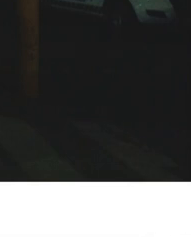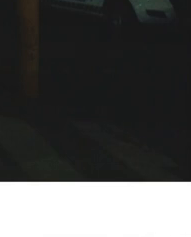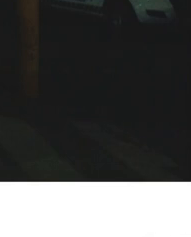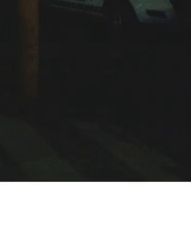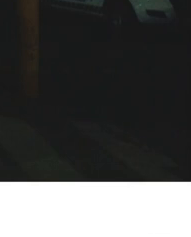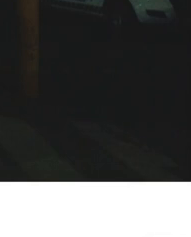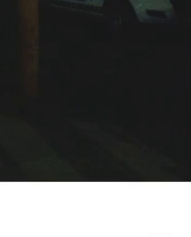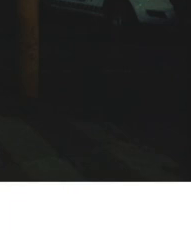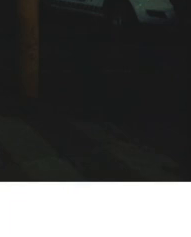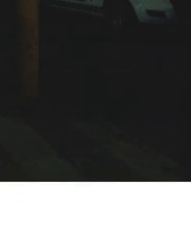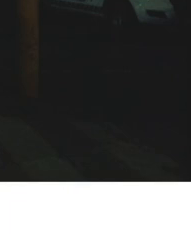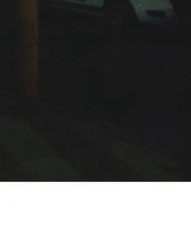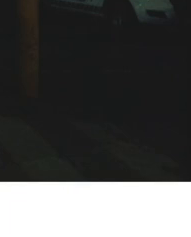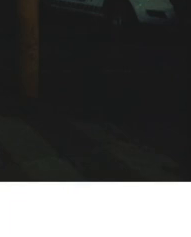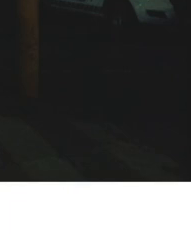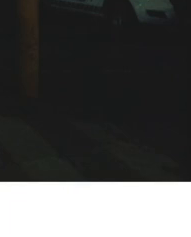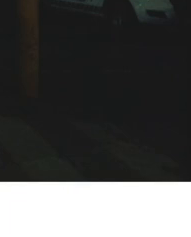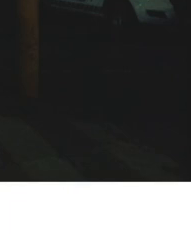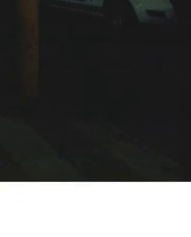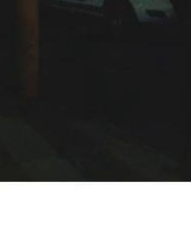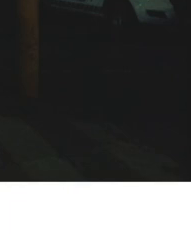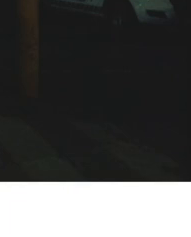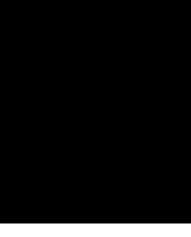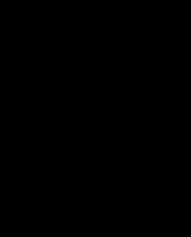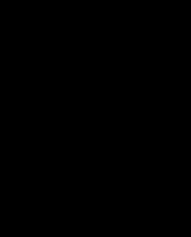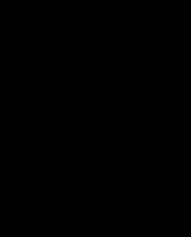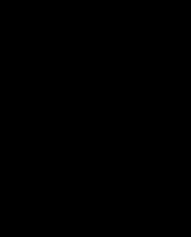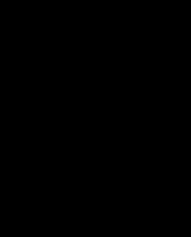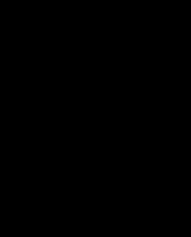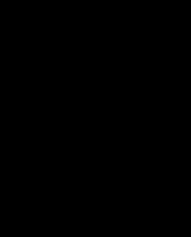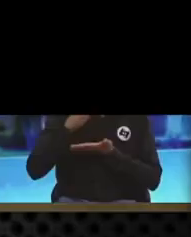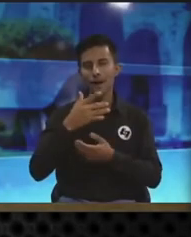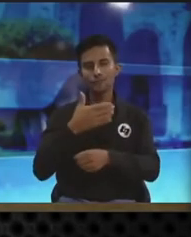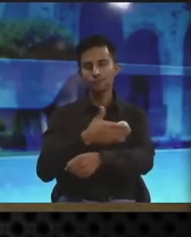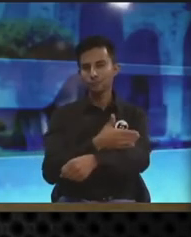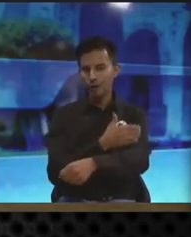sido atacados y ya no tenían signos vitales.